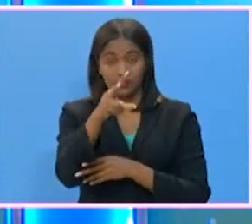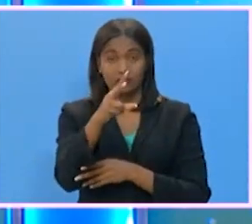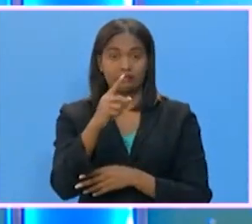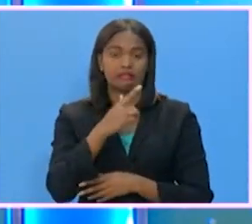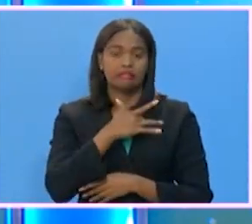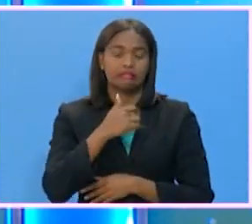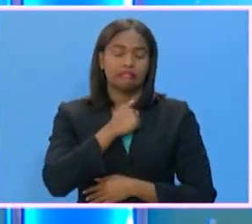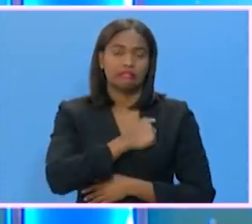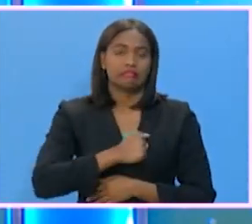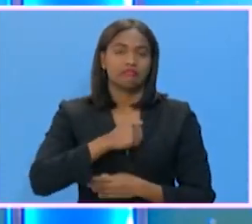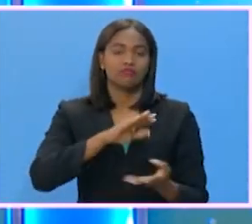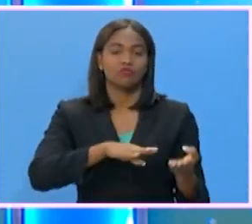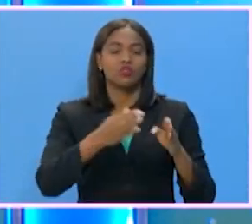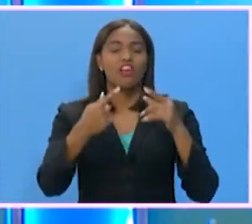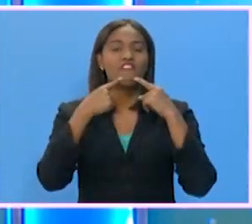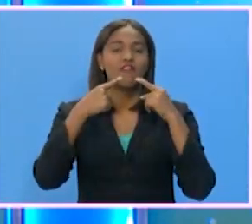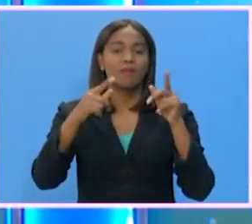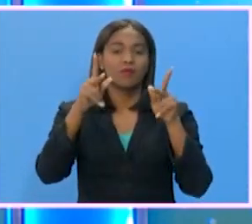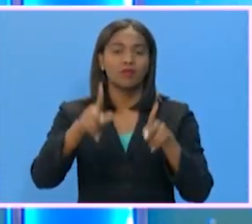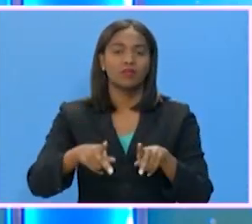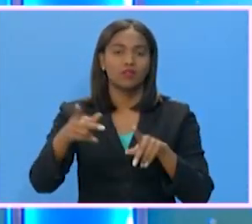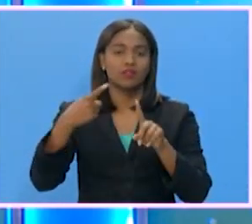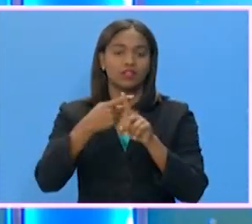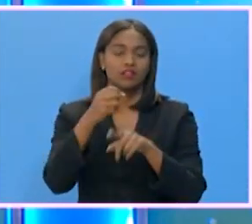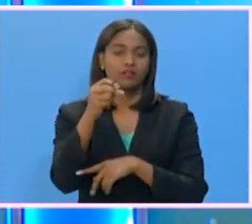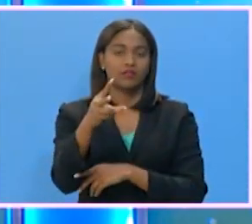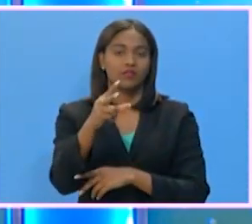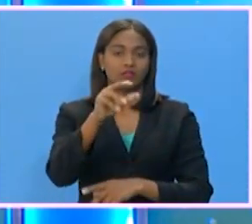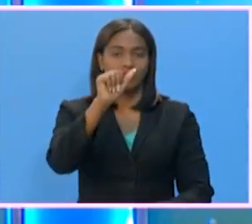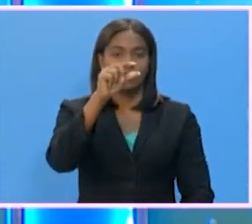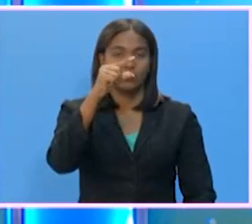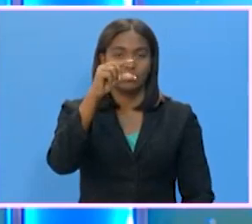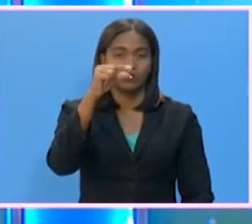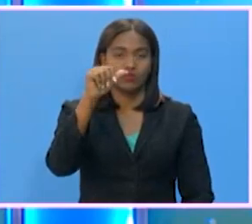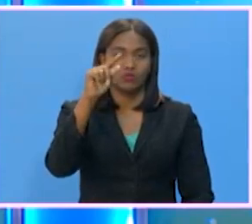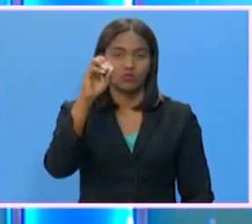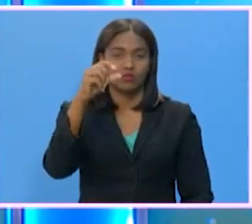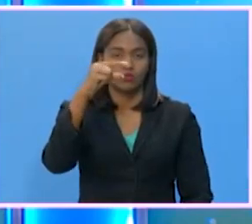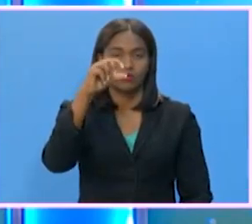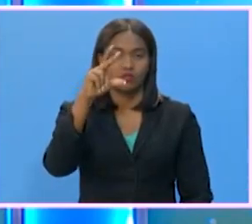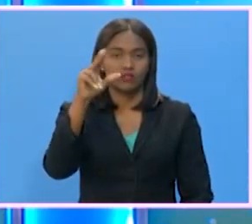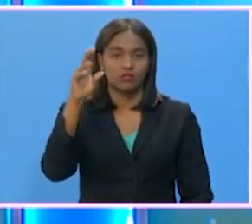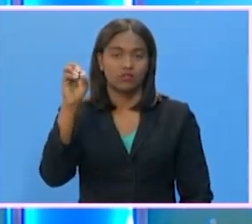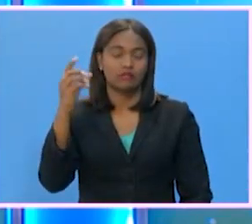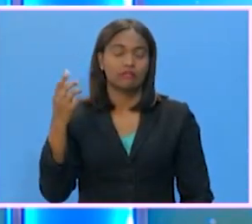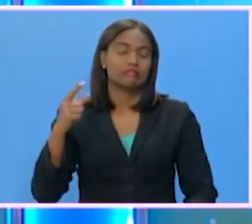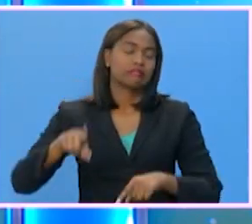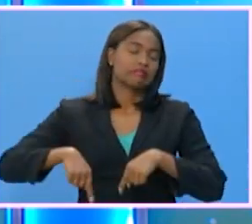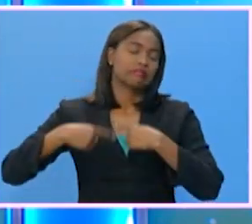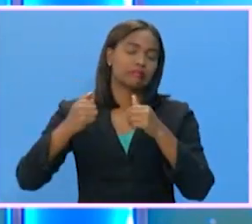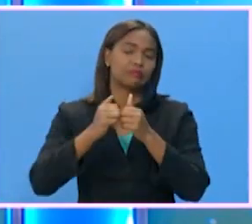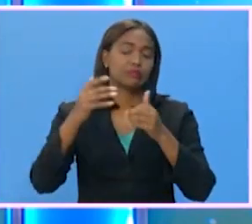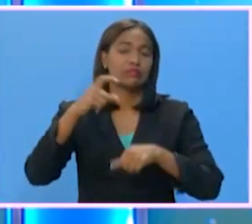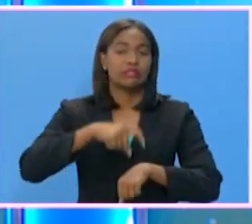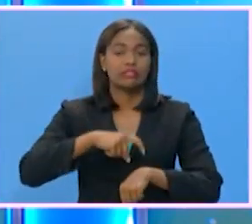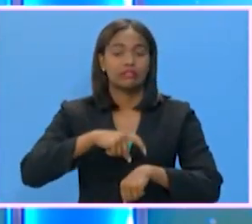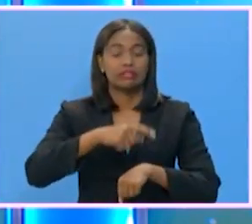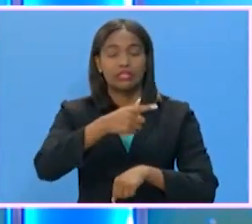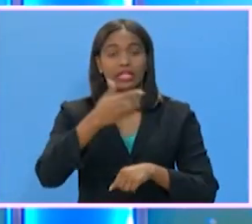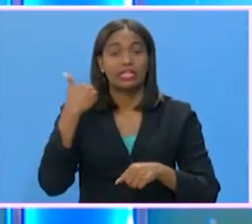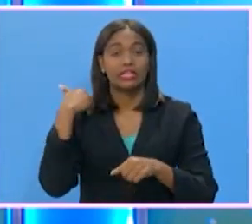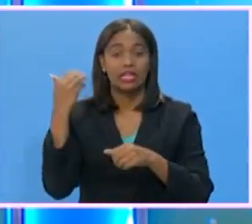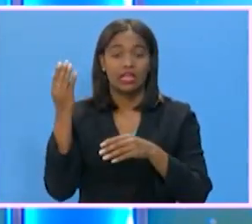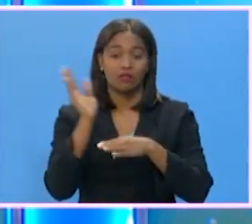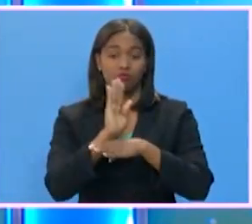lamenta la muerte del destacado productor de televisión Augusto Guerrero, quien por largos años fuera productor